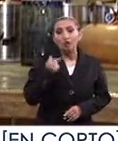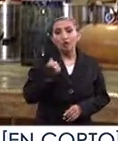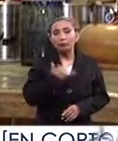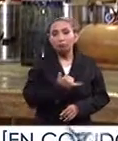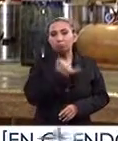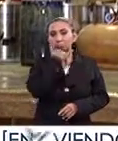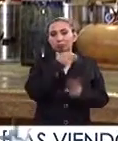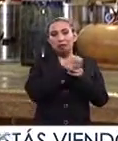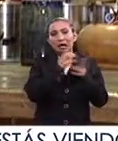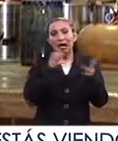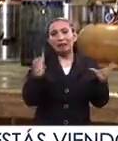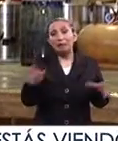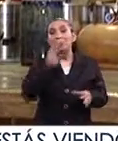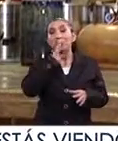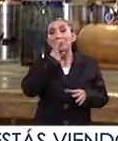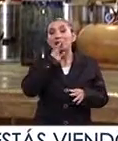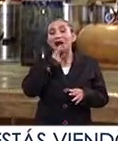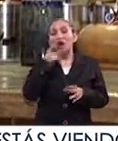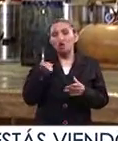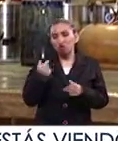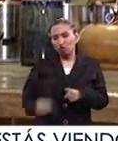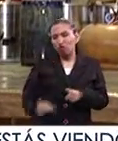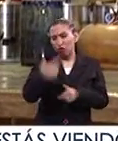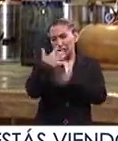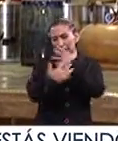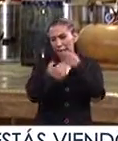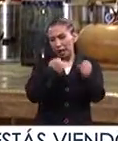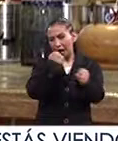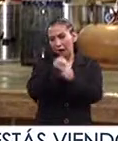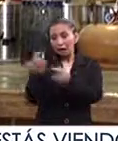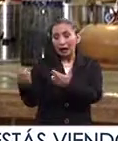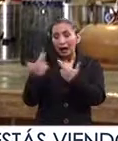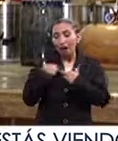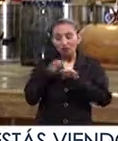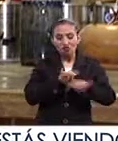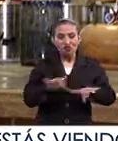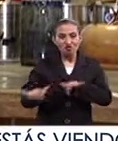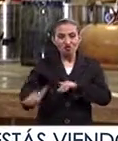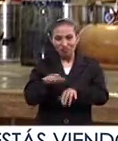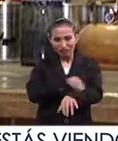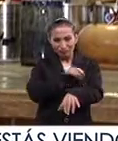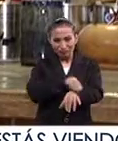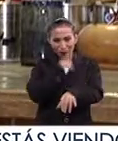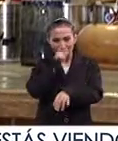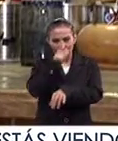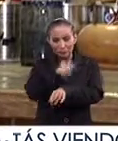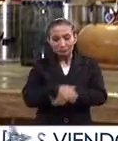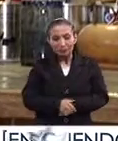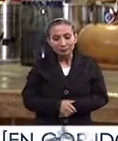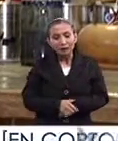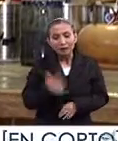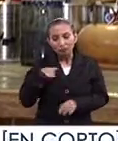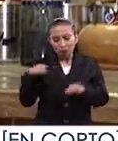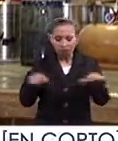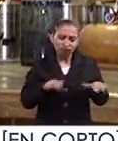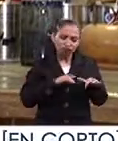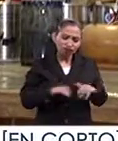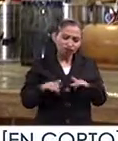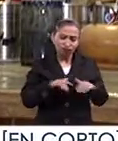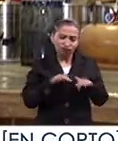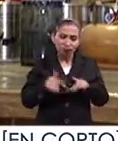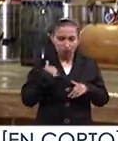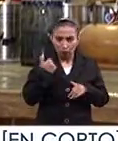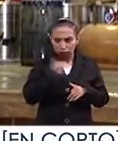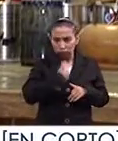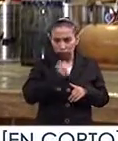un error muy grave mi madre comprarme, cuando yo tenía 15 años me compró un pianito eléctrico. Entonces empecé a tocar por